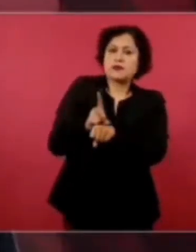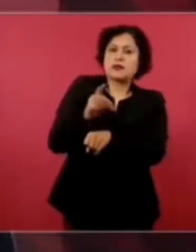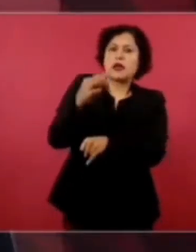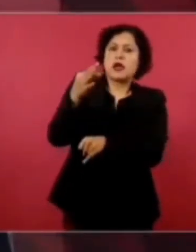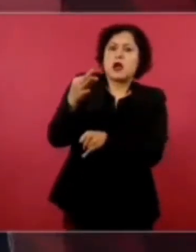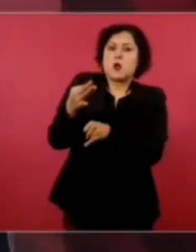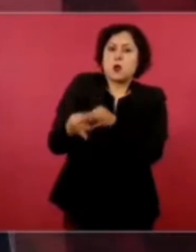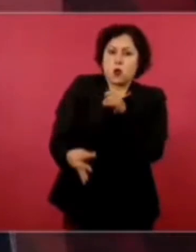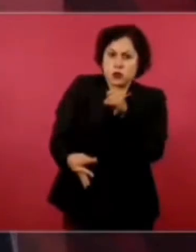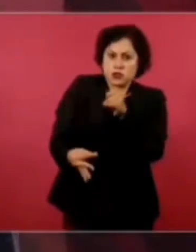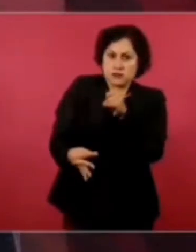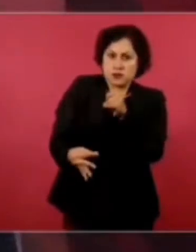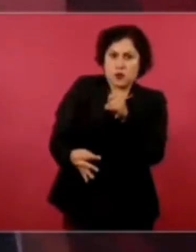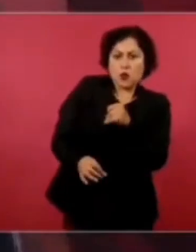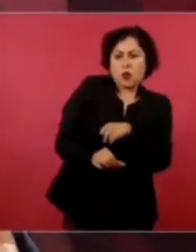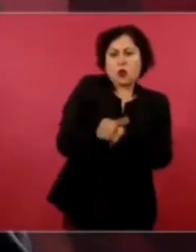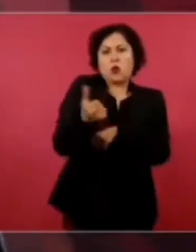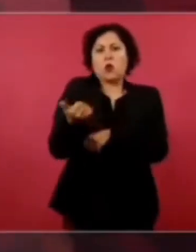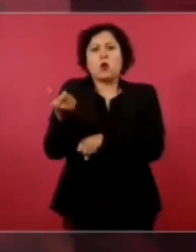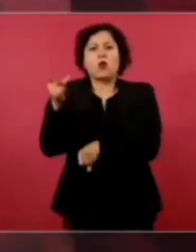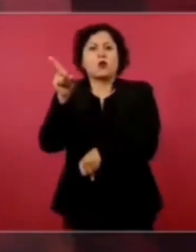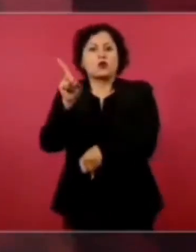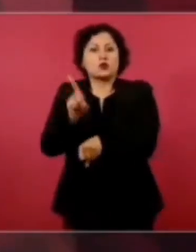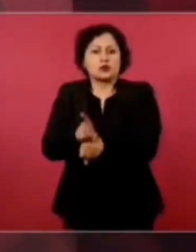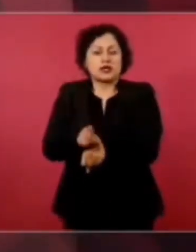año. Y yo